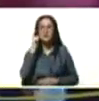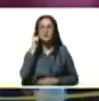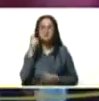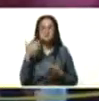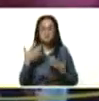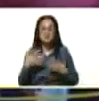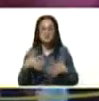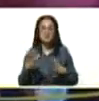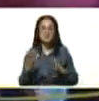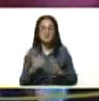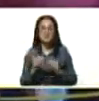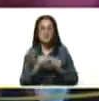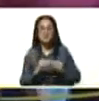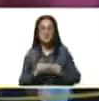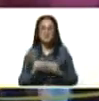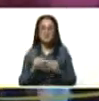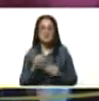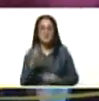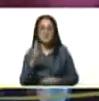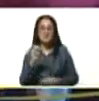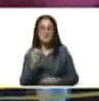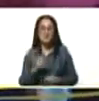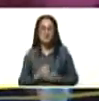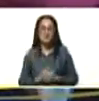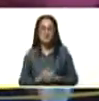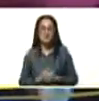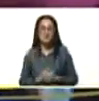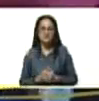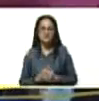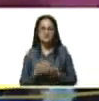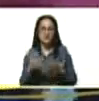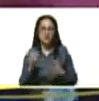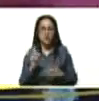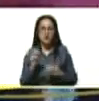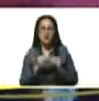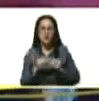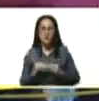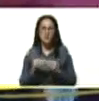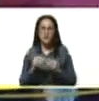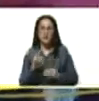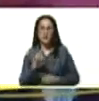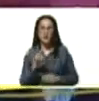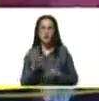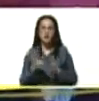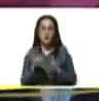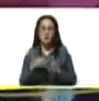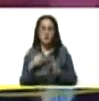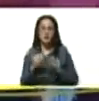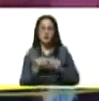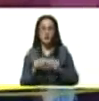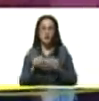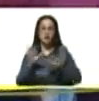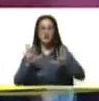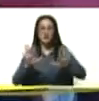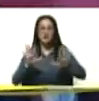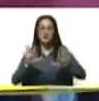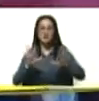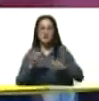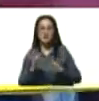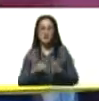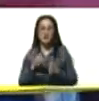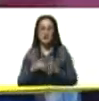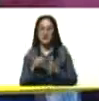pudiéramos recuperar cada 30, y en vez de recuperar dos trenes, pudiéramos recuperar 10 trenes y